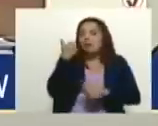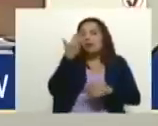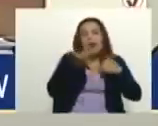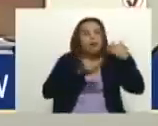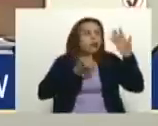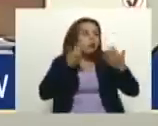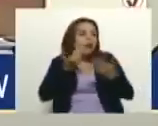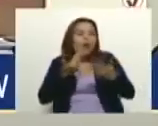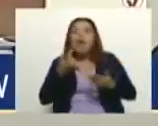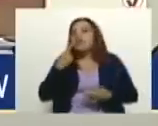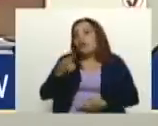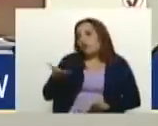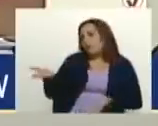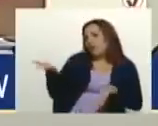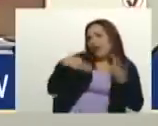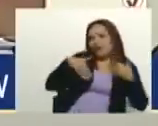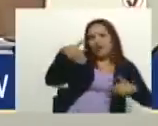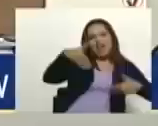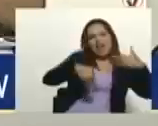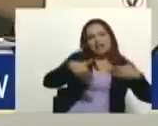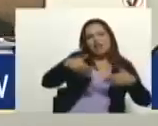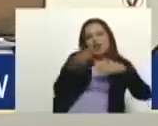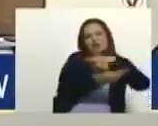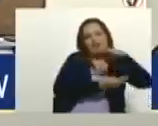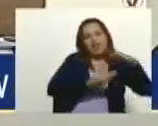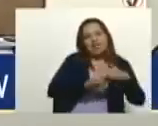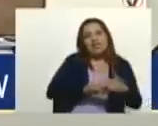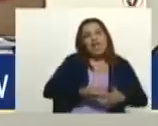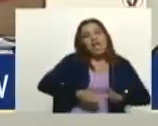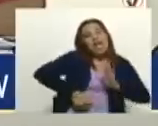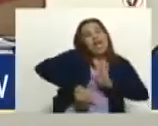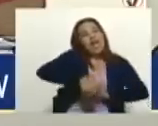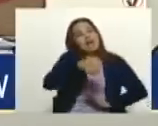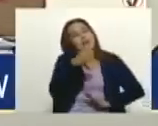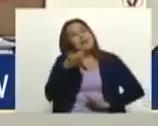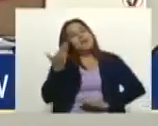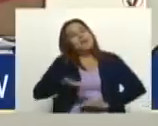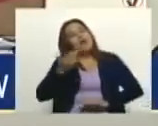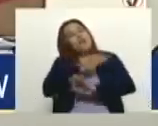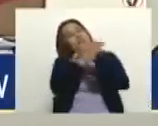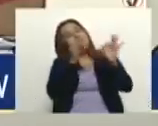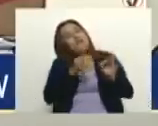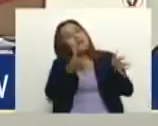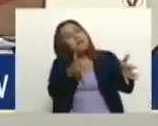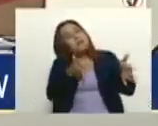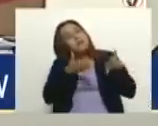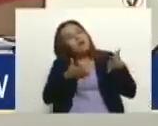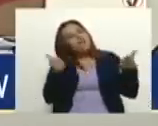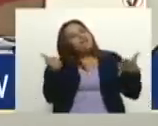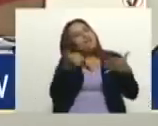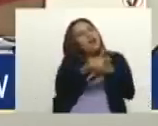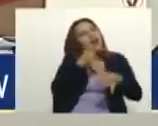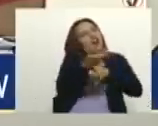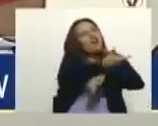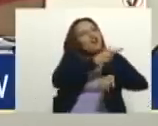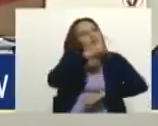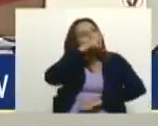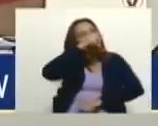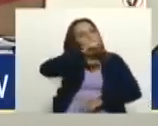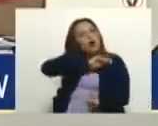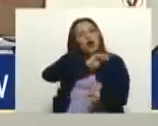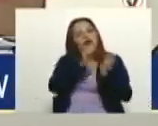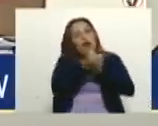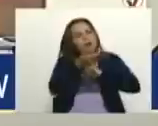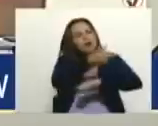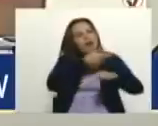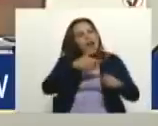llamar a elecciones primarias. Es la primaria, la vía para obtener el cese de la usurpación, gobierno de transición y